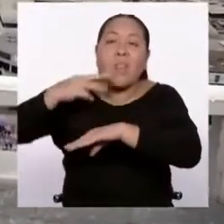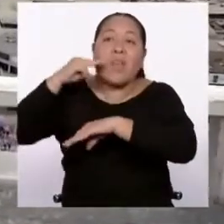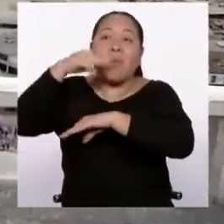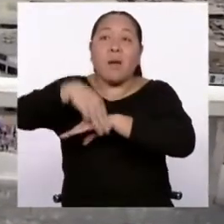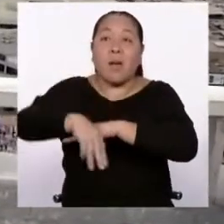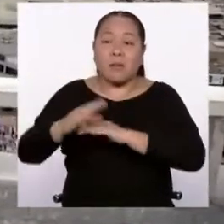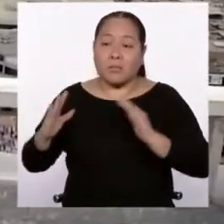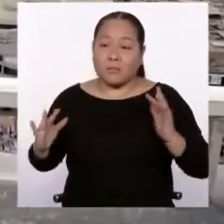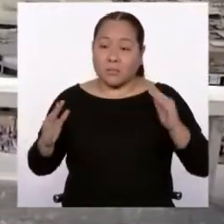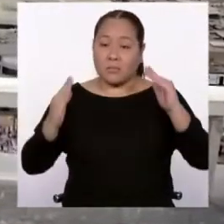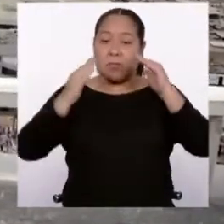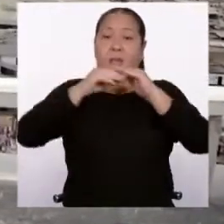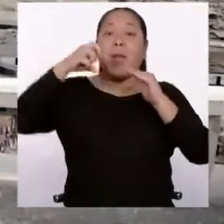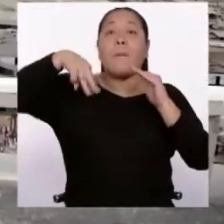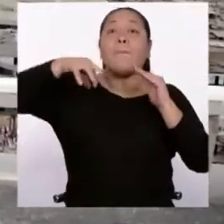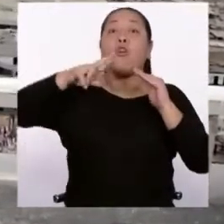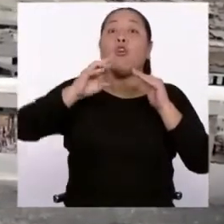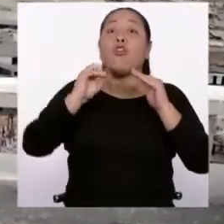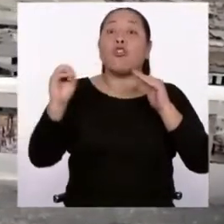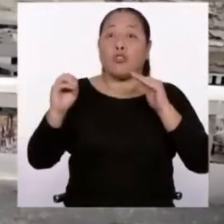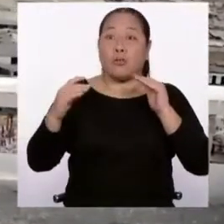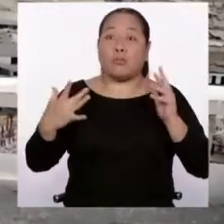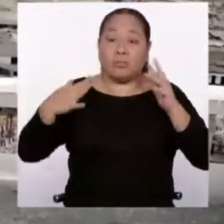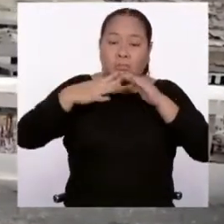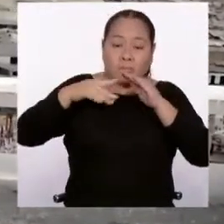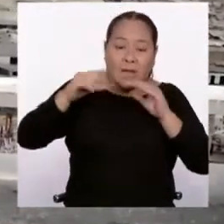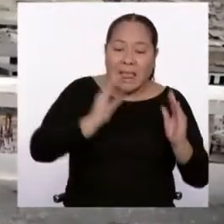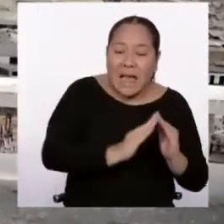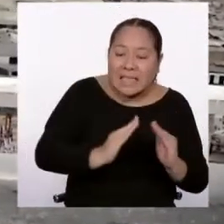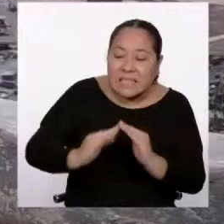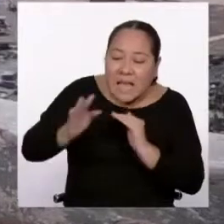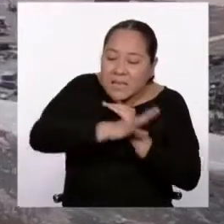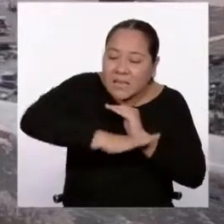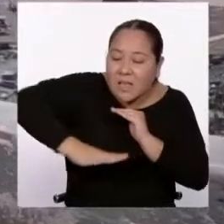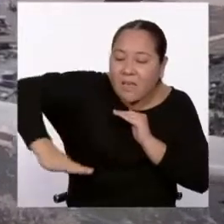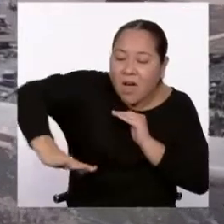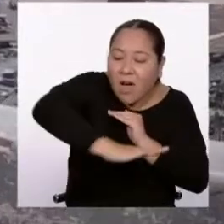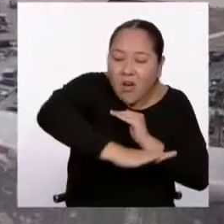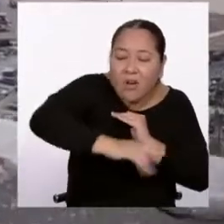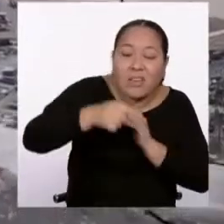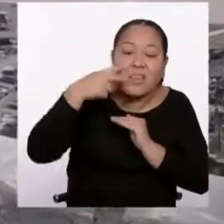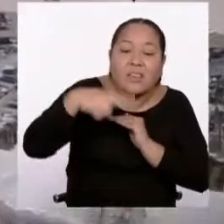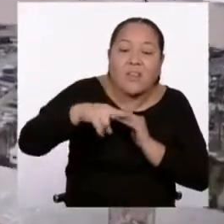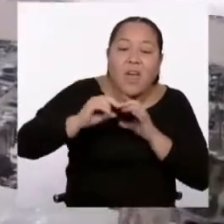Morro, que es donde yo estoy en este momento, las casas del puerto y el mar.